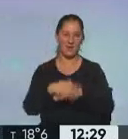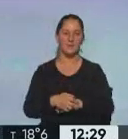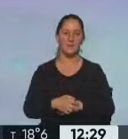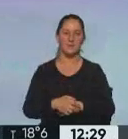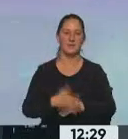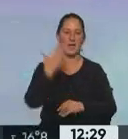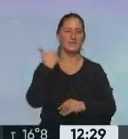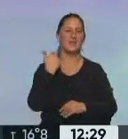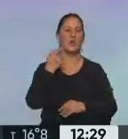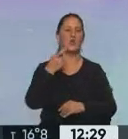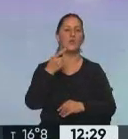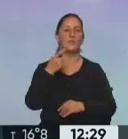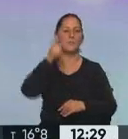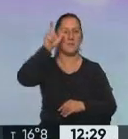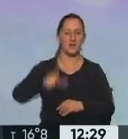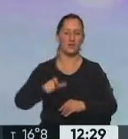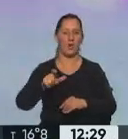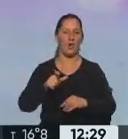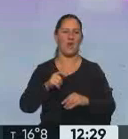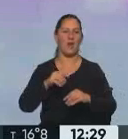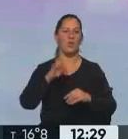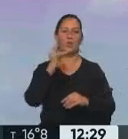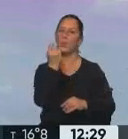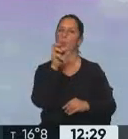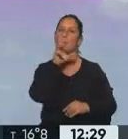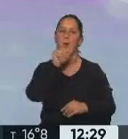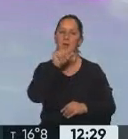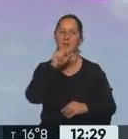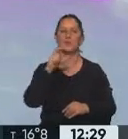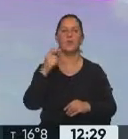uno de los hacedores, ¿no?, del mundo, Gastón Duprat, y Mariano con el señor Andrés Duprat.